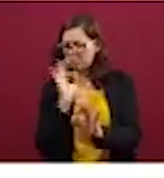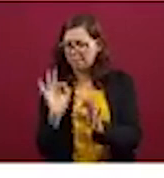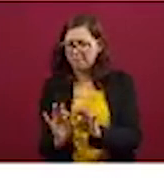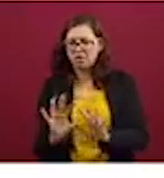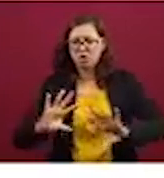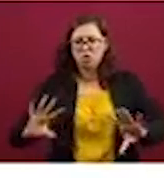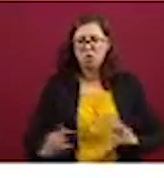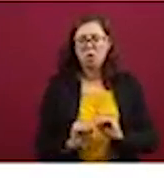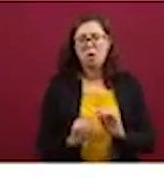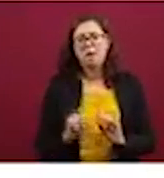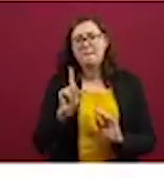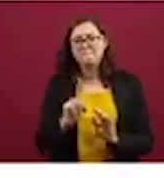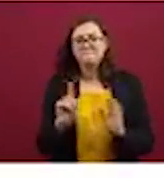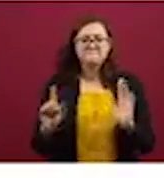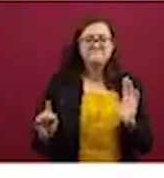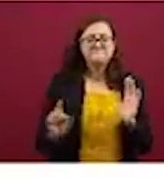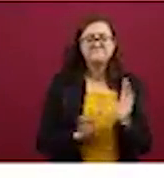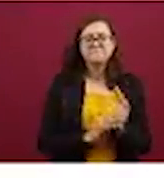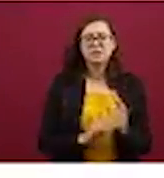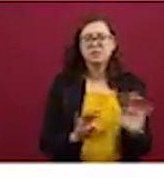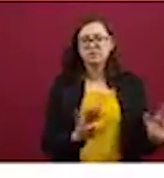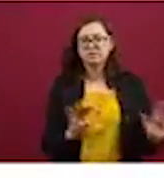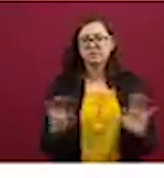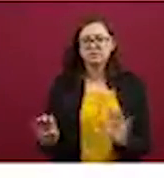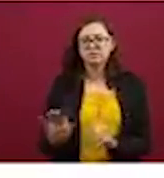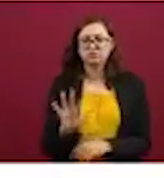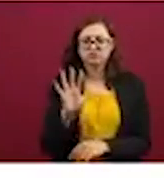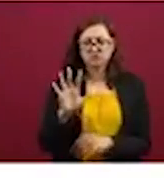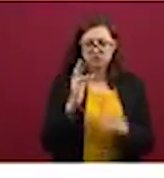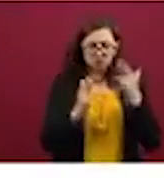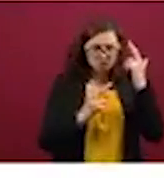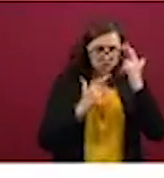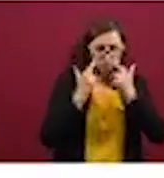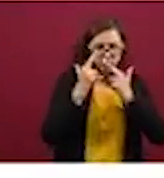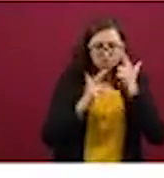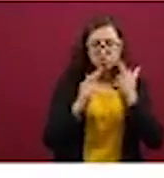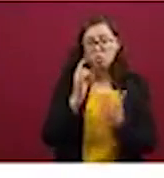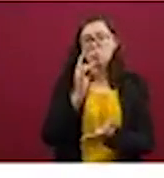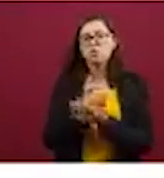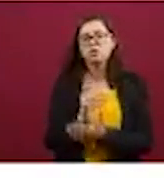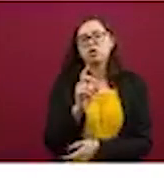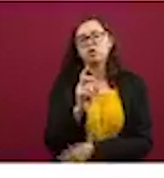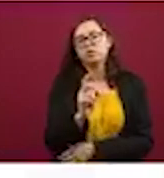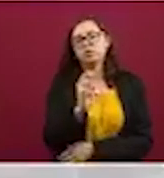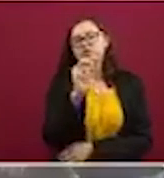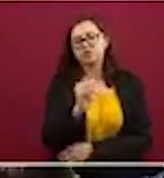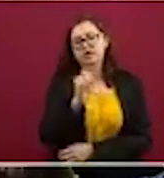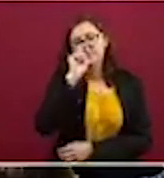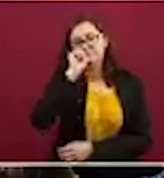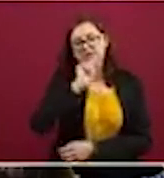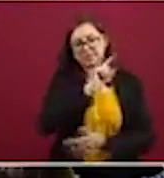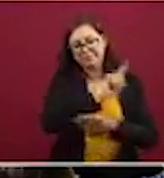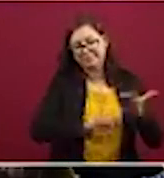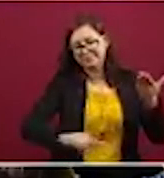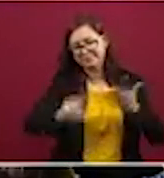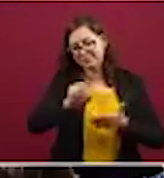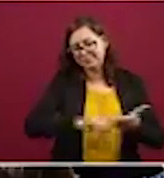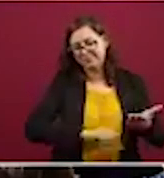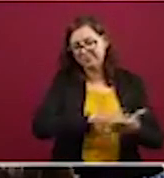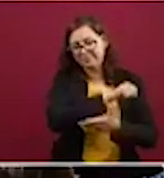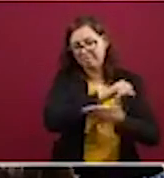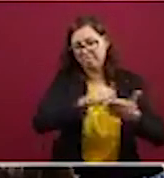905 bombas mangueras que se revisaron 39 solamente bombas mangueras fueron inmovilizadas